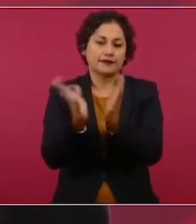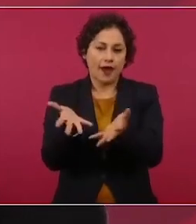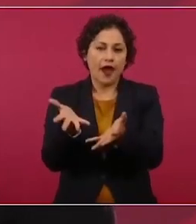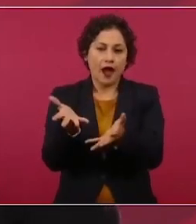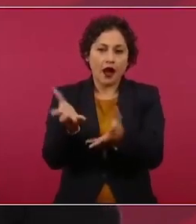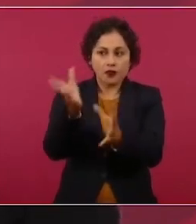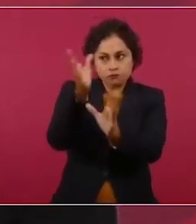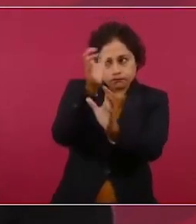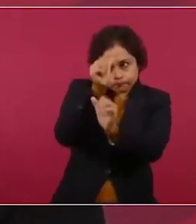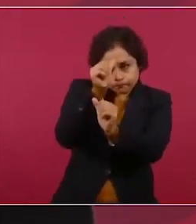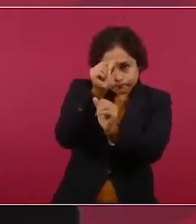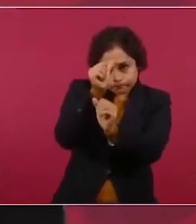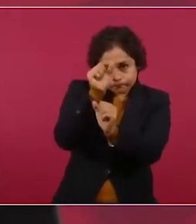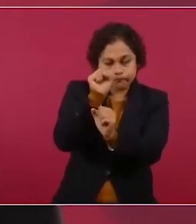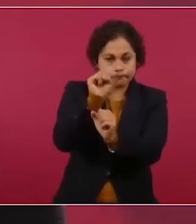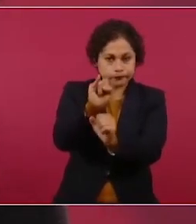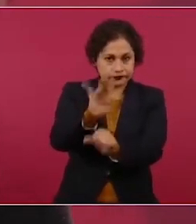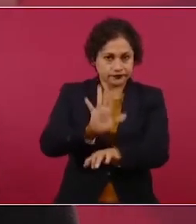pero